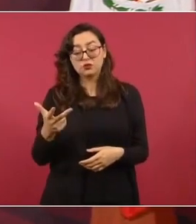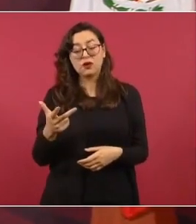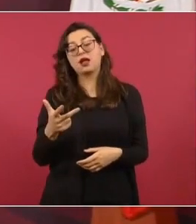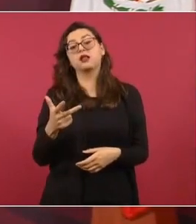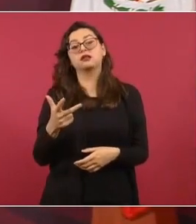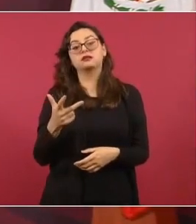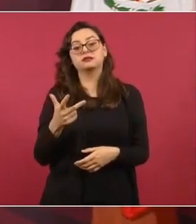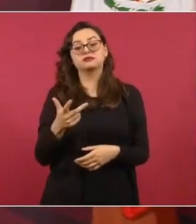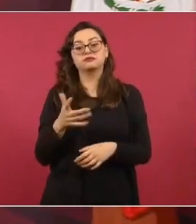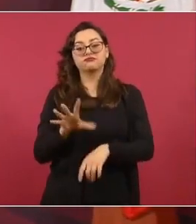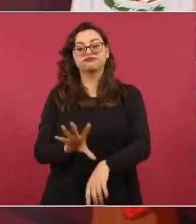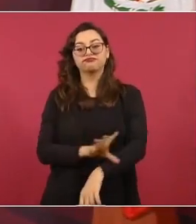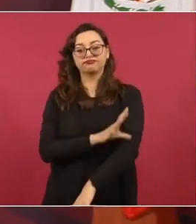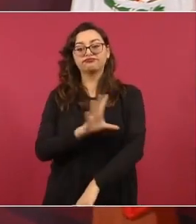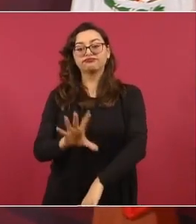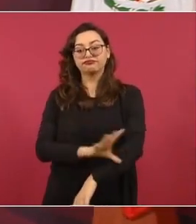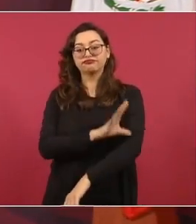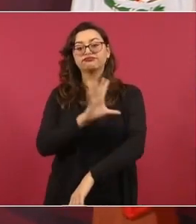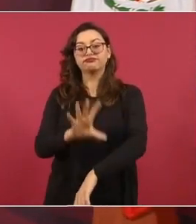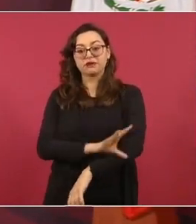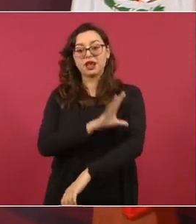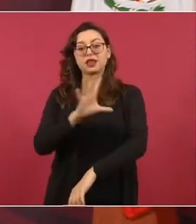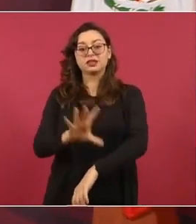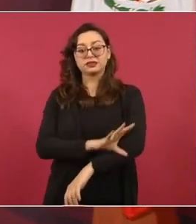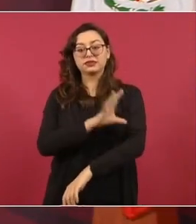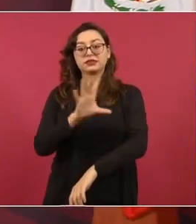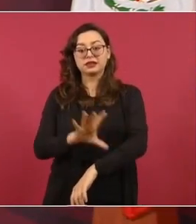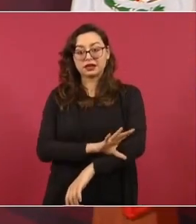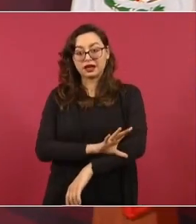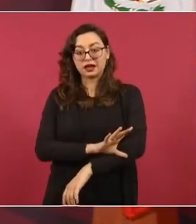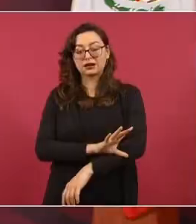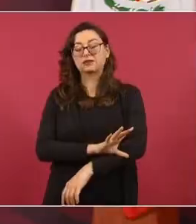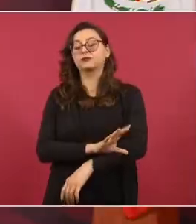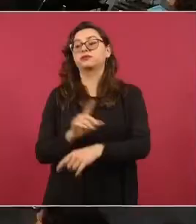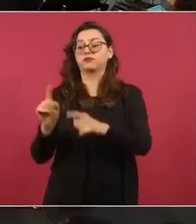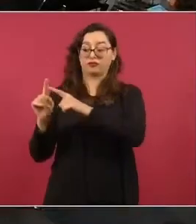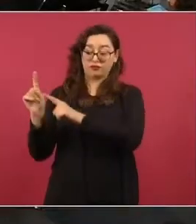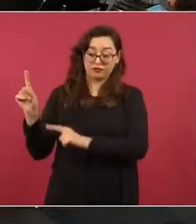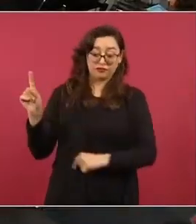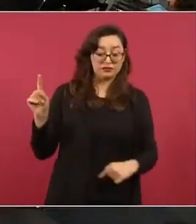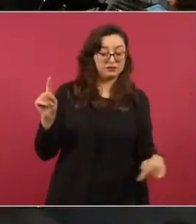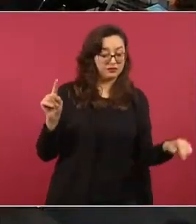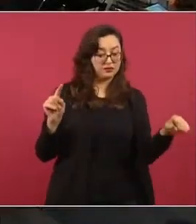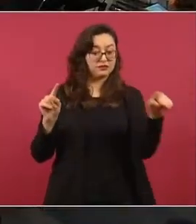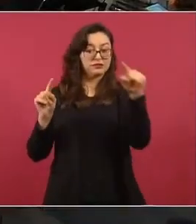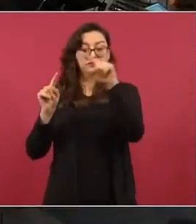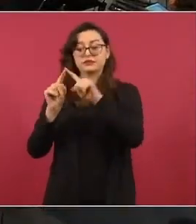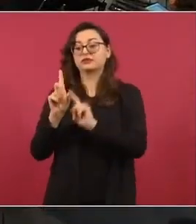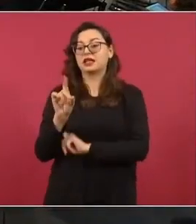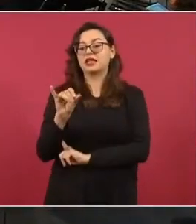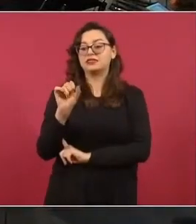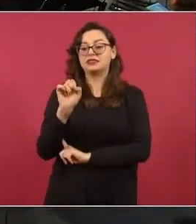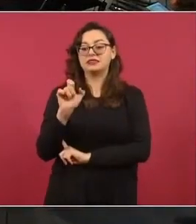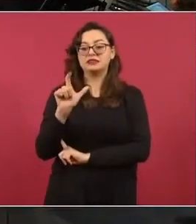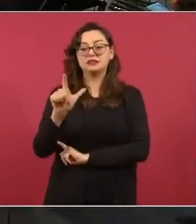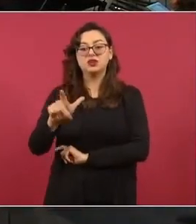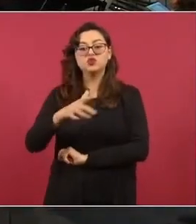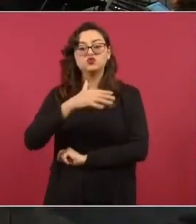Y en el resto es diésel de bajo azufre, no contaminante,